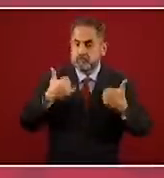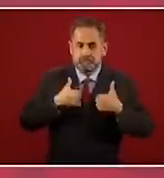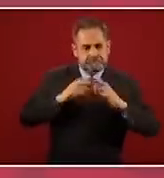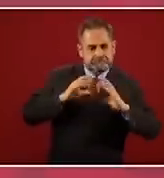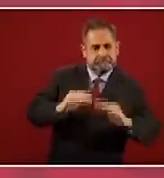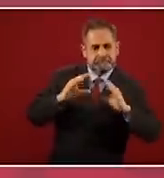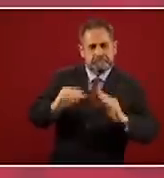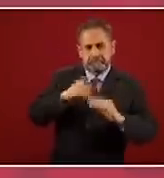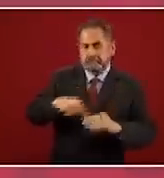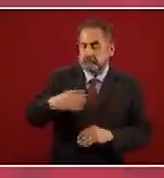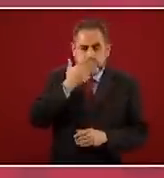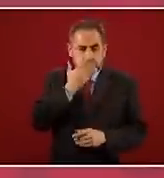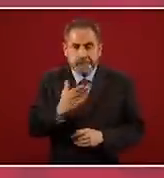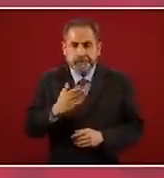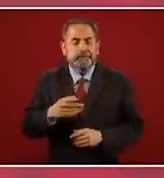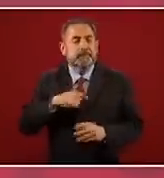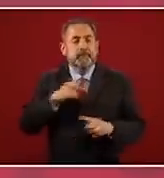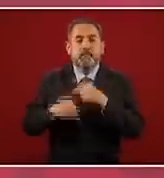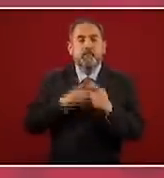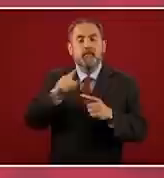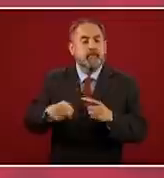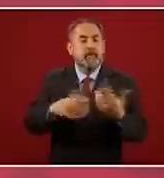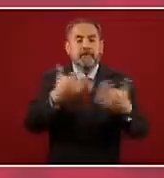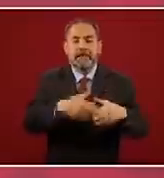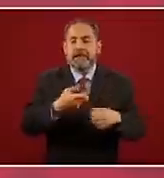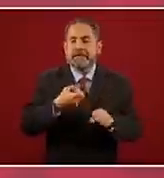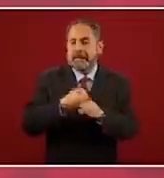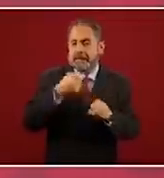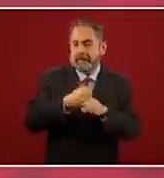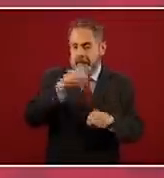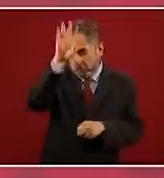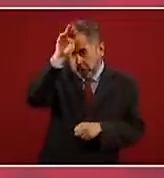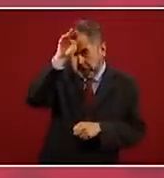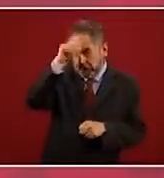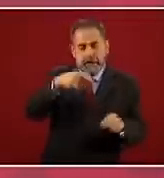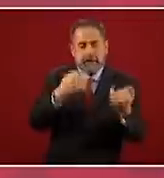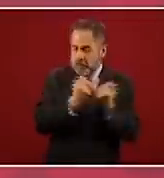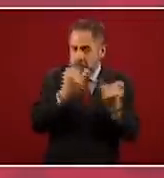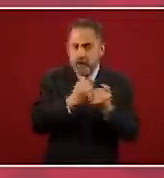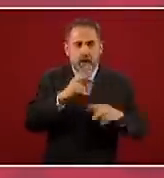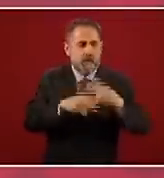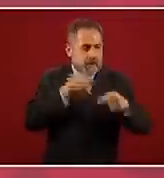formándose. Estuve en La Cervecera, en Monterrey, igual, y en